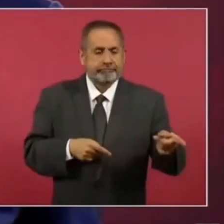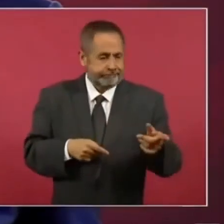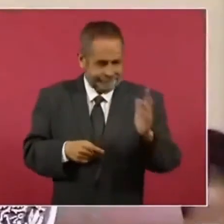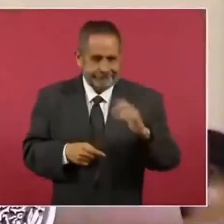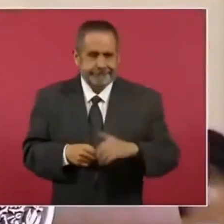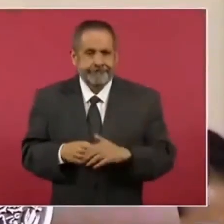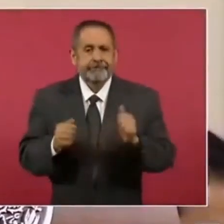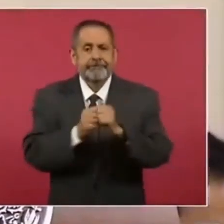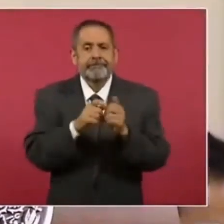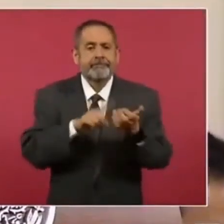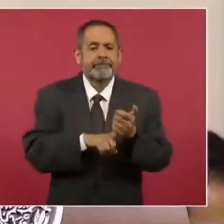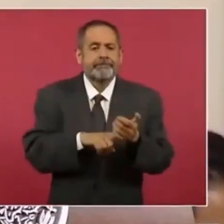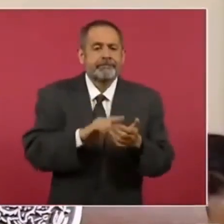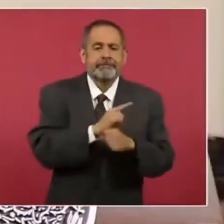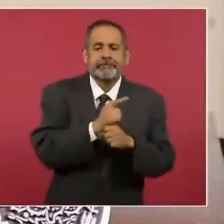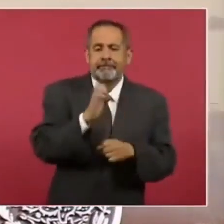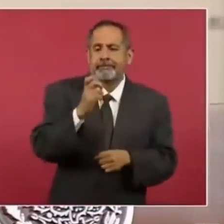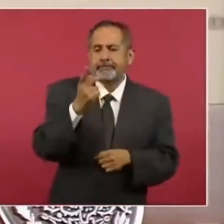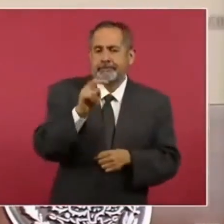con el licenciado Peña